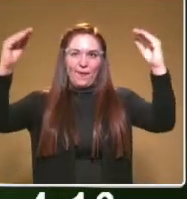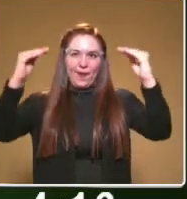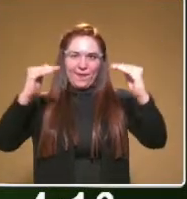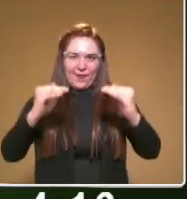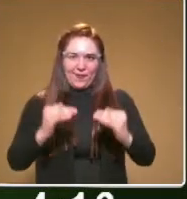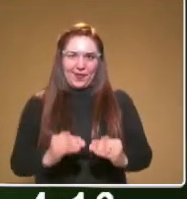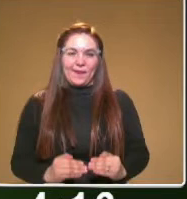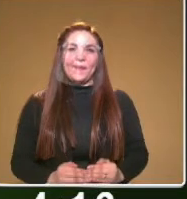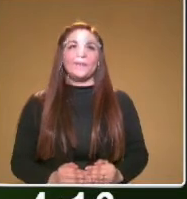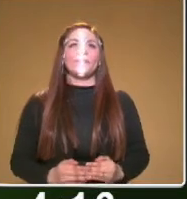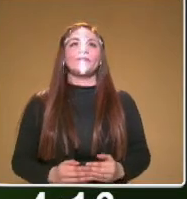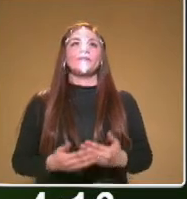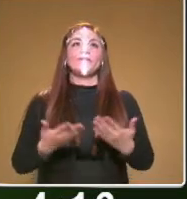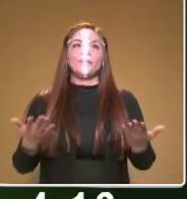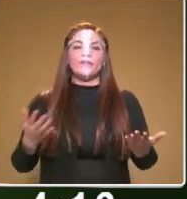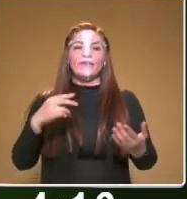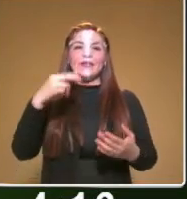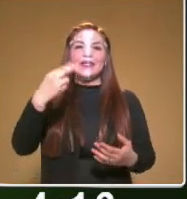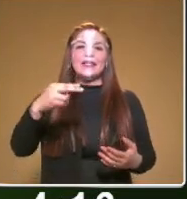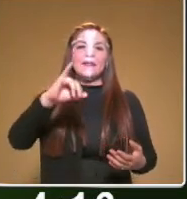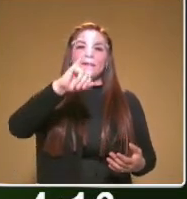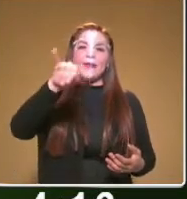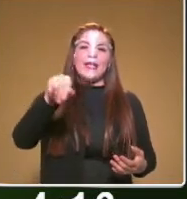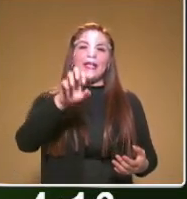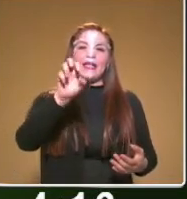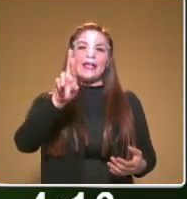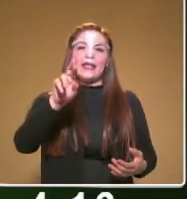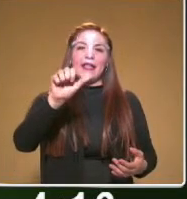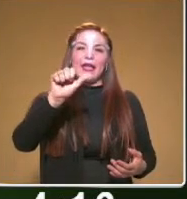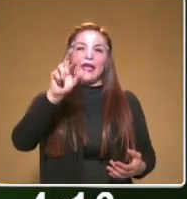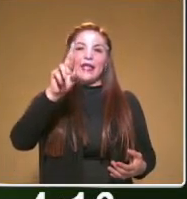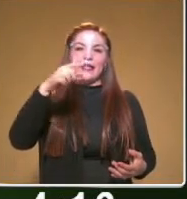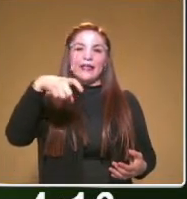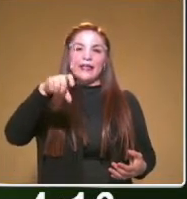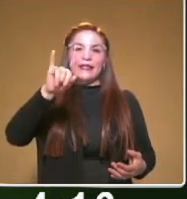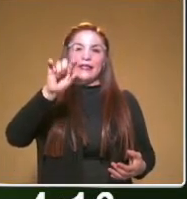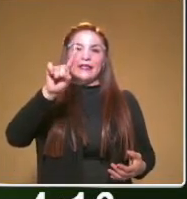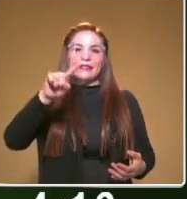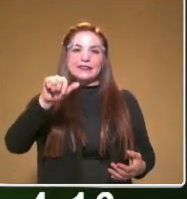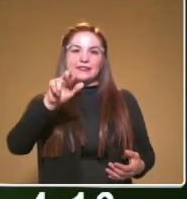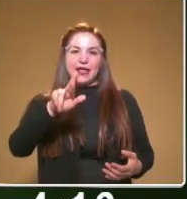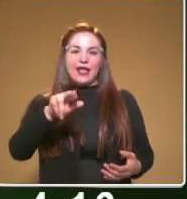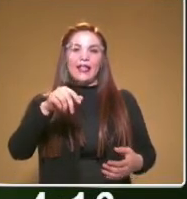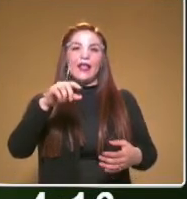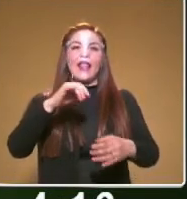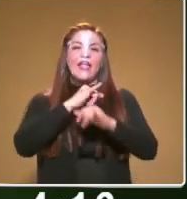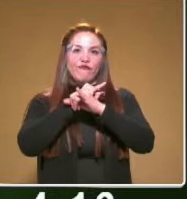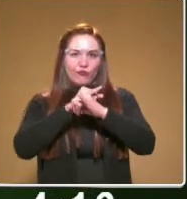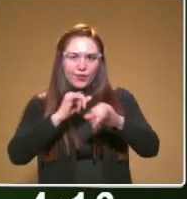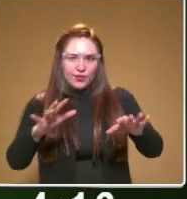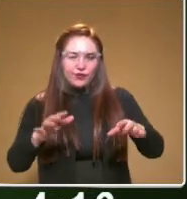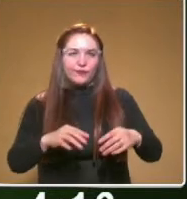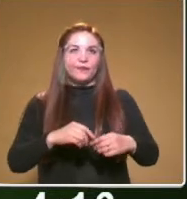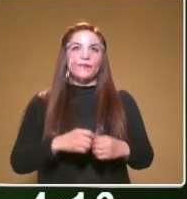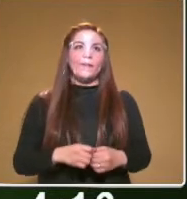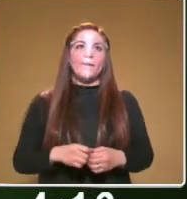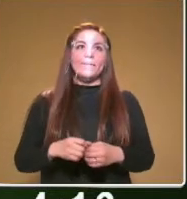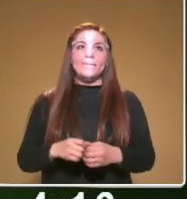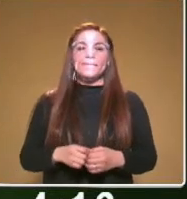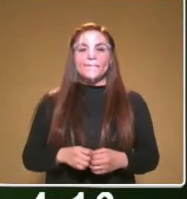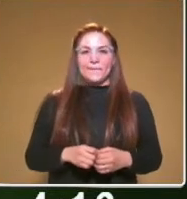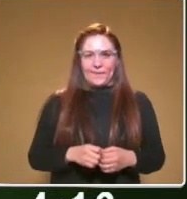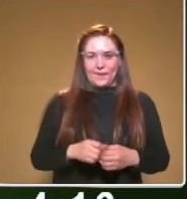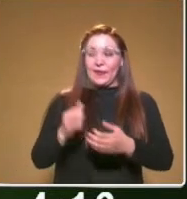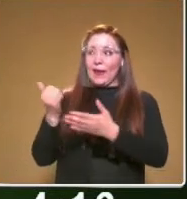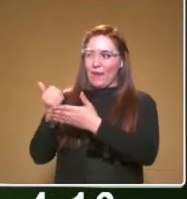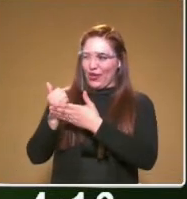de qué era jerarquizar la información. Y vamos ahí en pantalla algunos puntos clave. ¿Me ayuda, maestra? Claro.